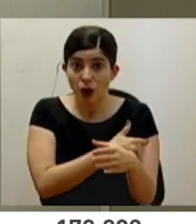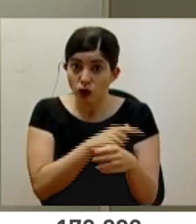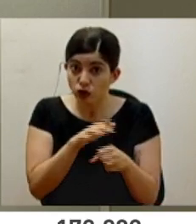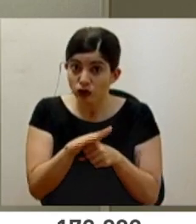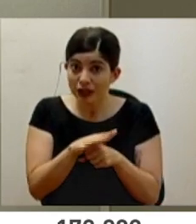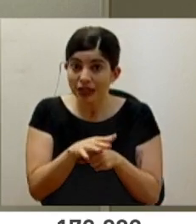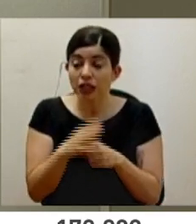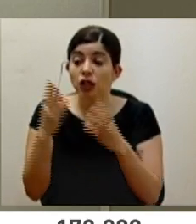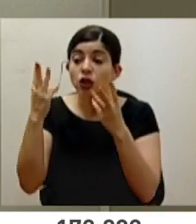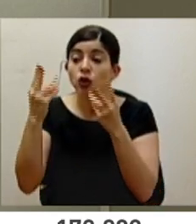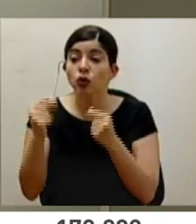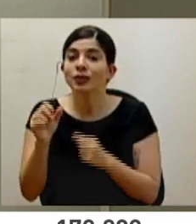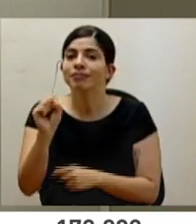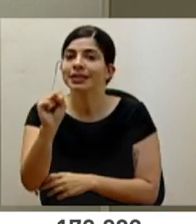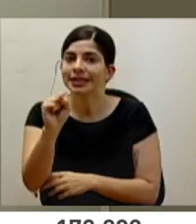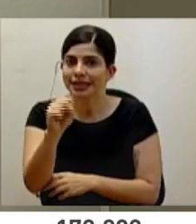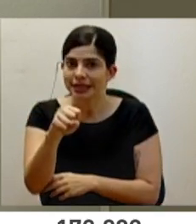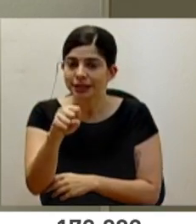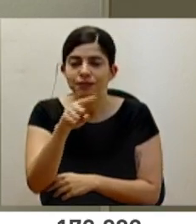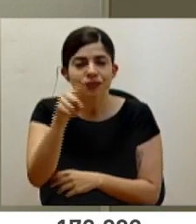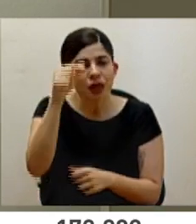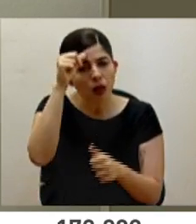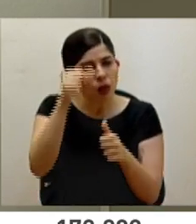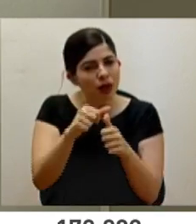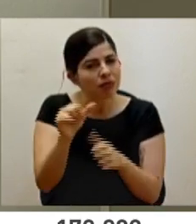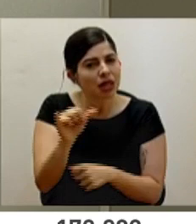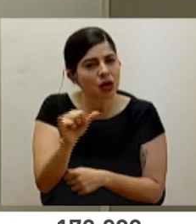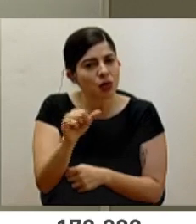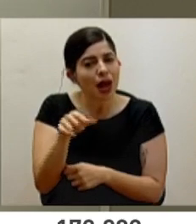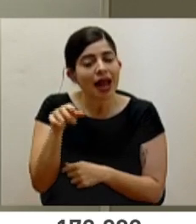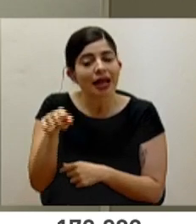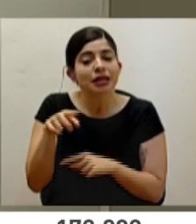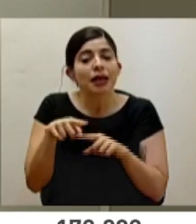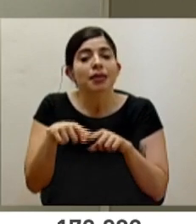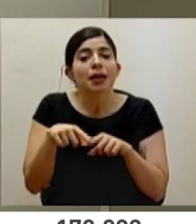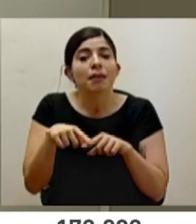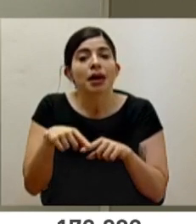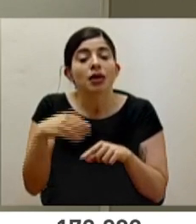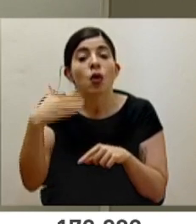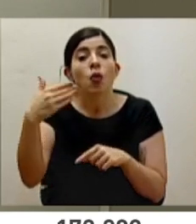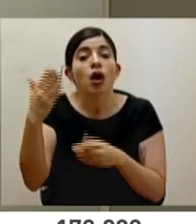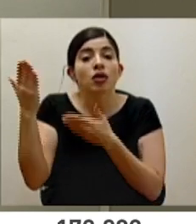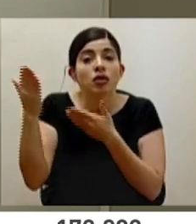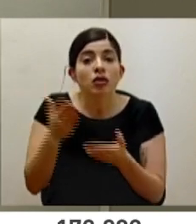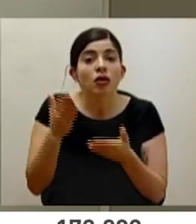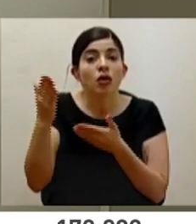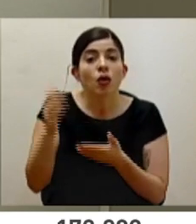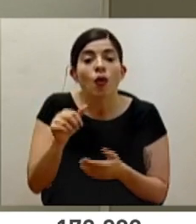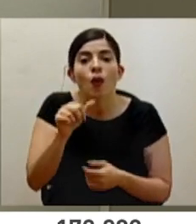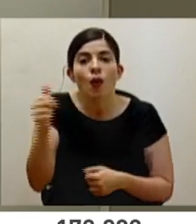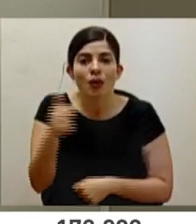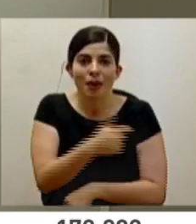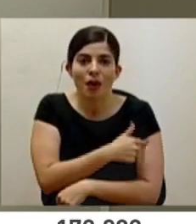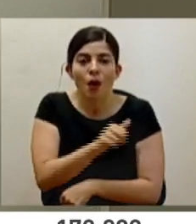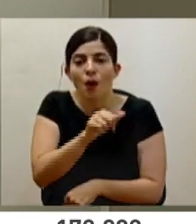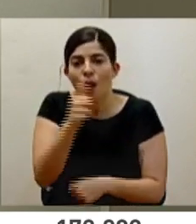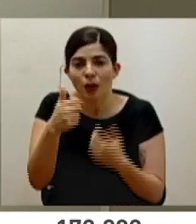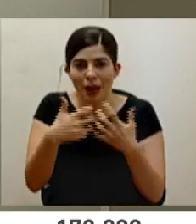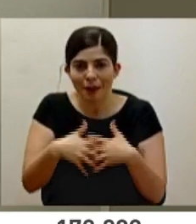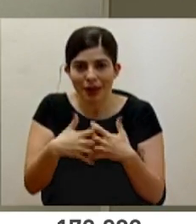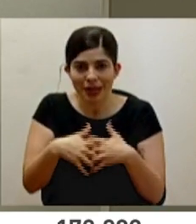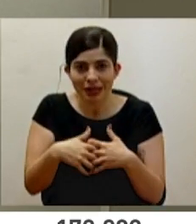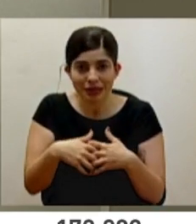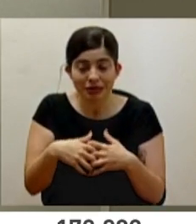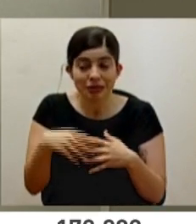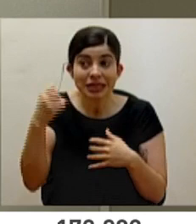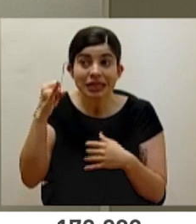en cantidad sí. Recordemos igual, esto va a depender del momento en que ingresen otras vacunas de otras compañías farmacéuticas, si se